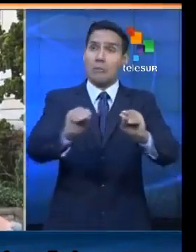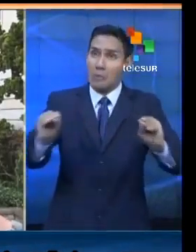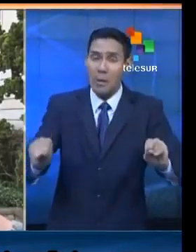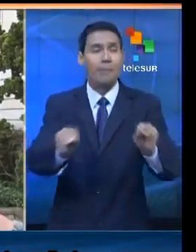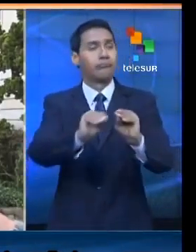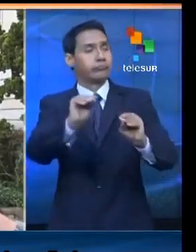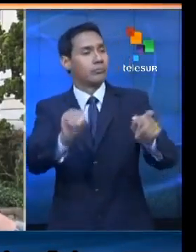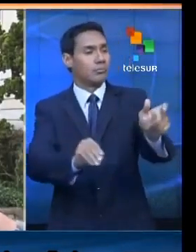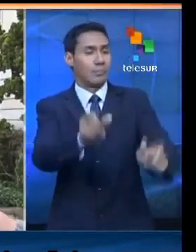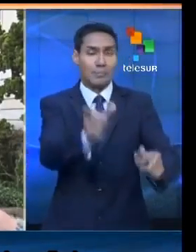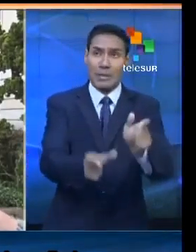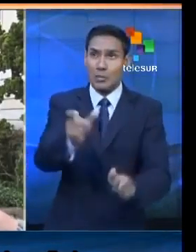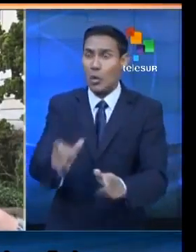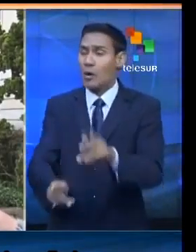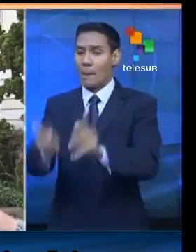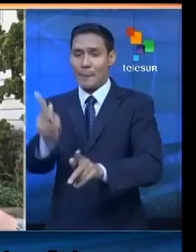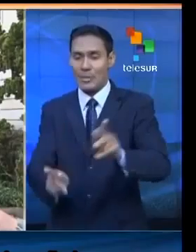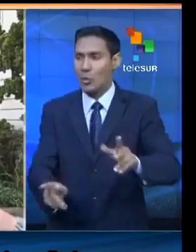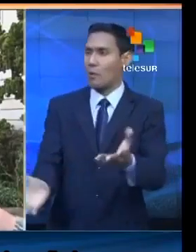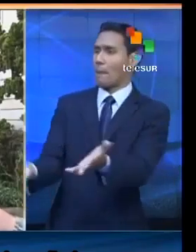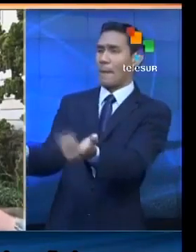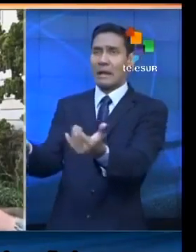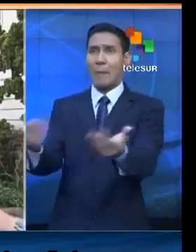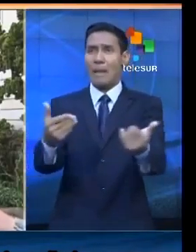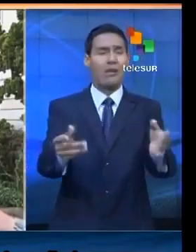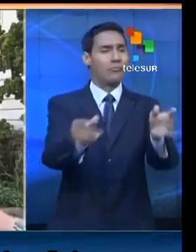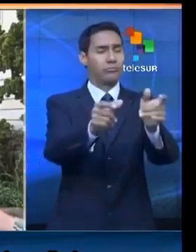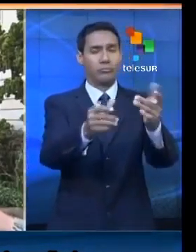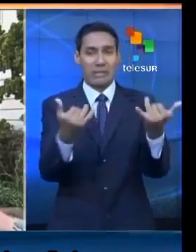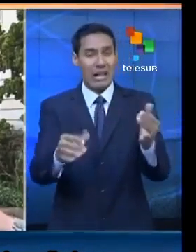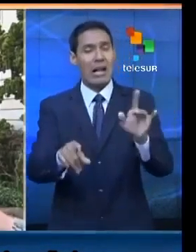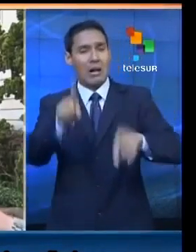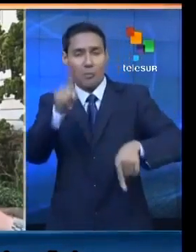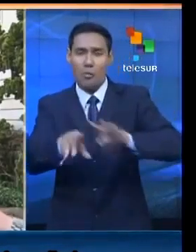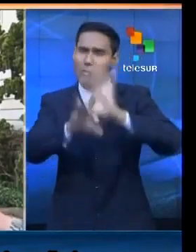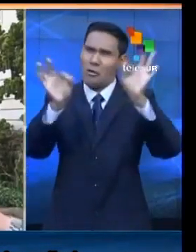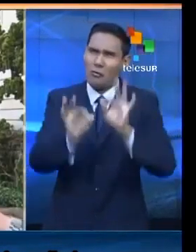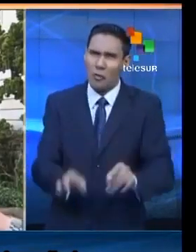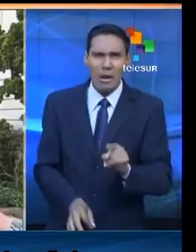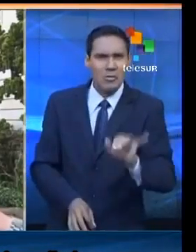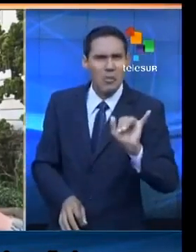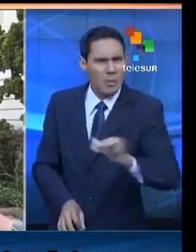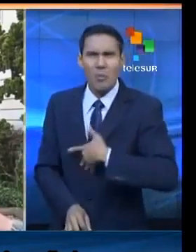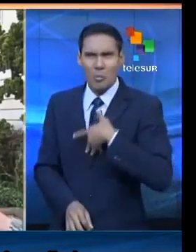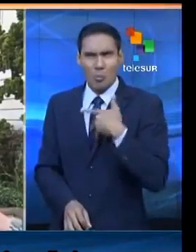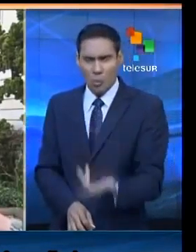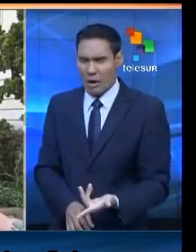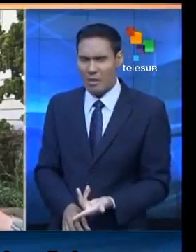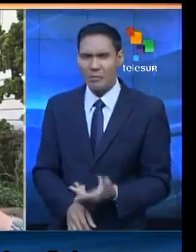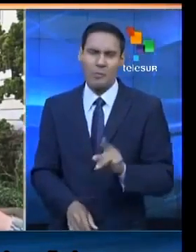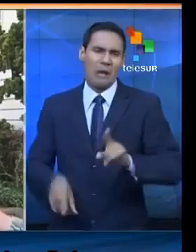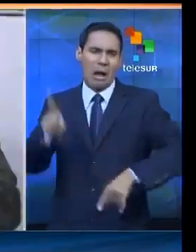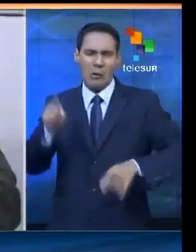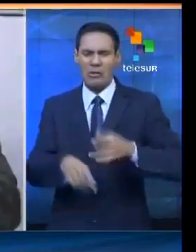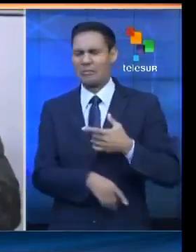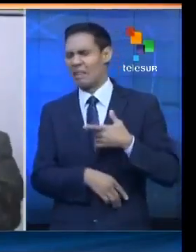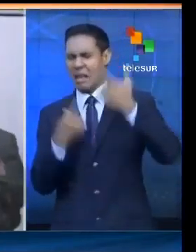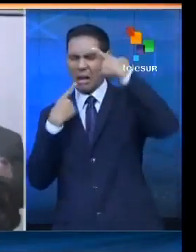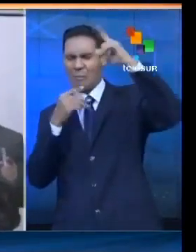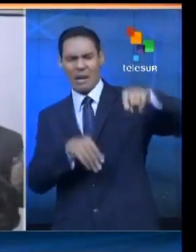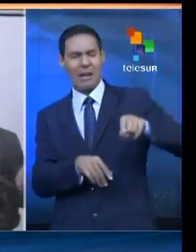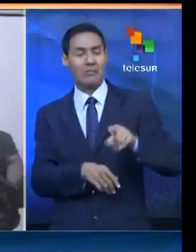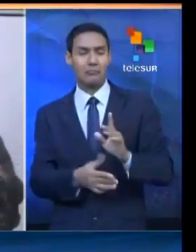sociedad que es proactiva frente a eso y también a quienes de alguna manera son escépticos o indiferentes.